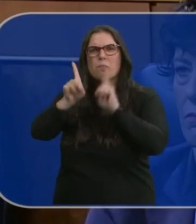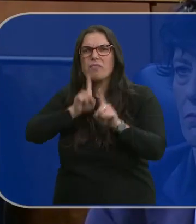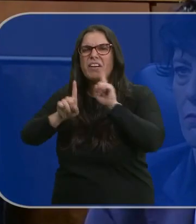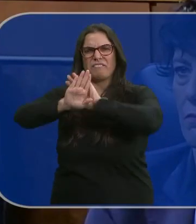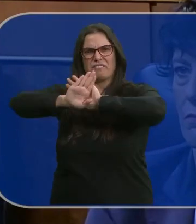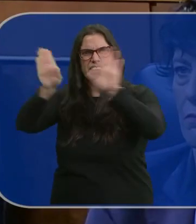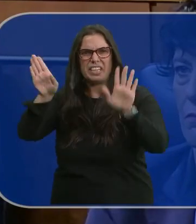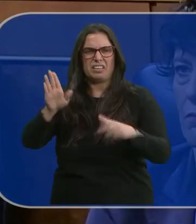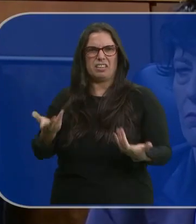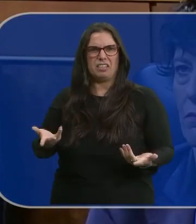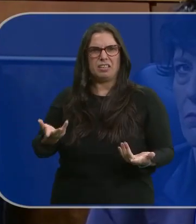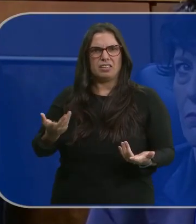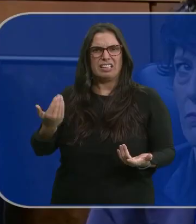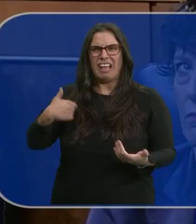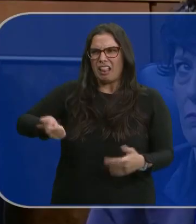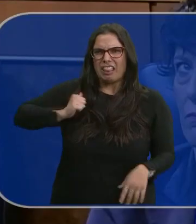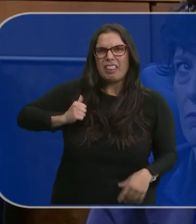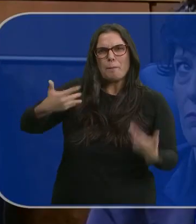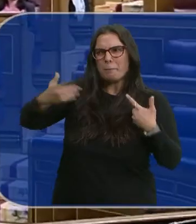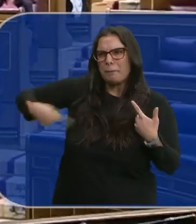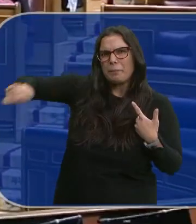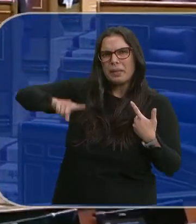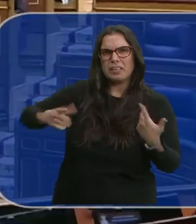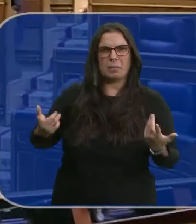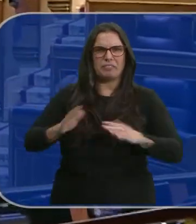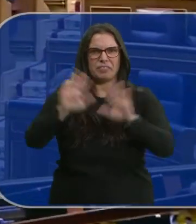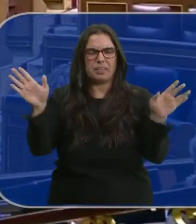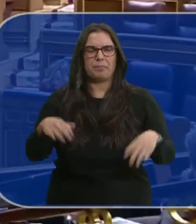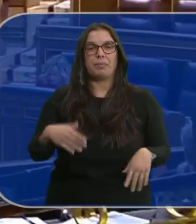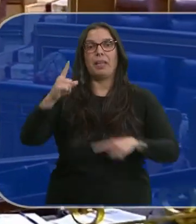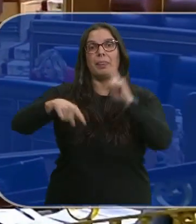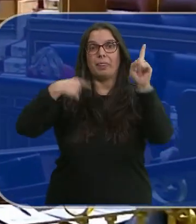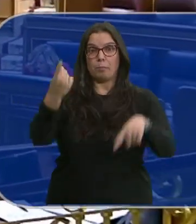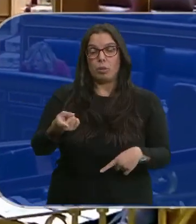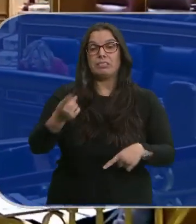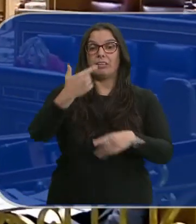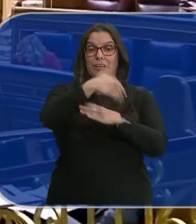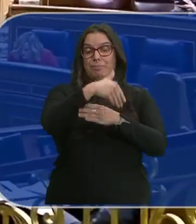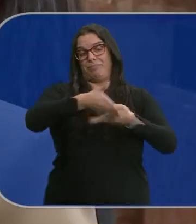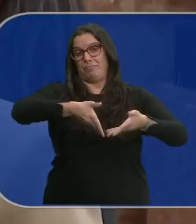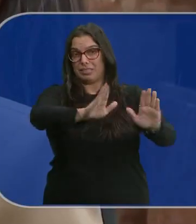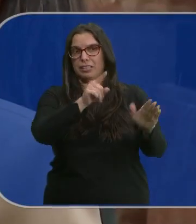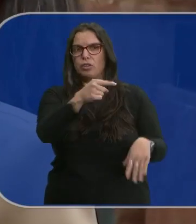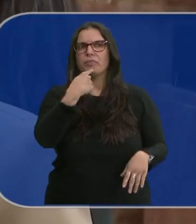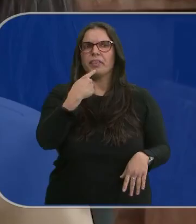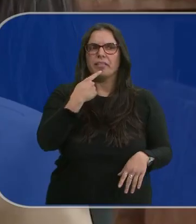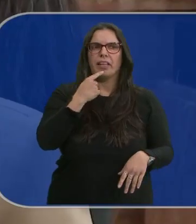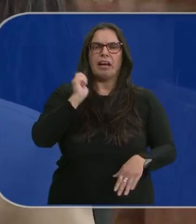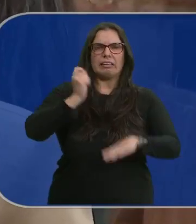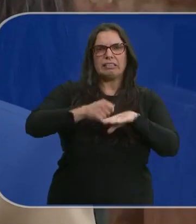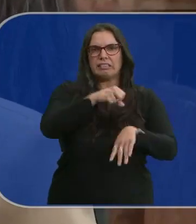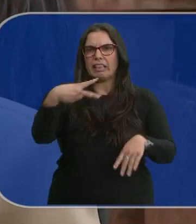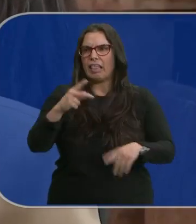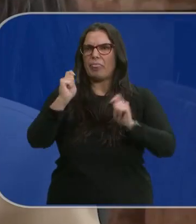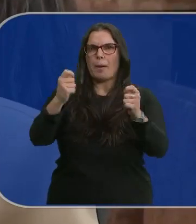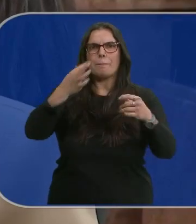falsedades, con mentiras, que dejen de utilizar a las víctimas. Después, en los pasillos, Redondo insistía en que ninguna sentencia indica que se haya